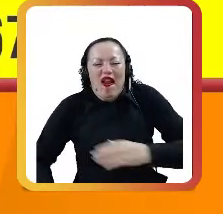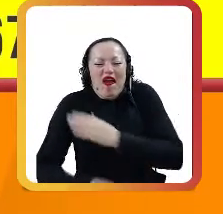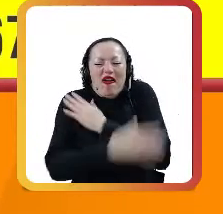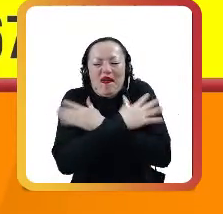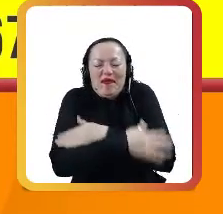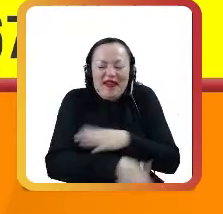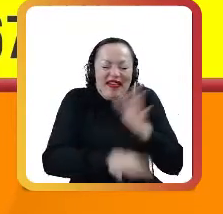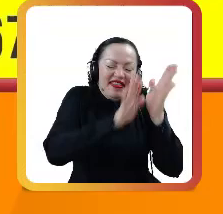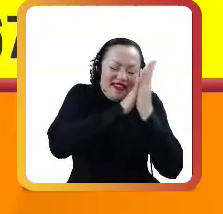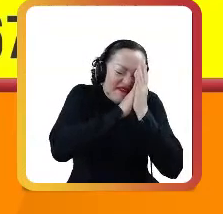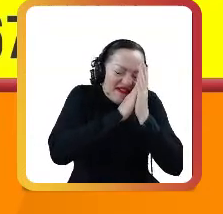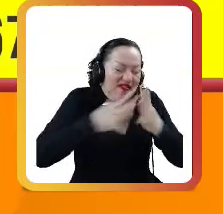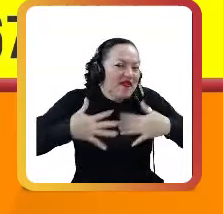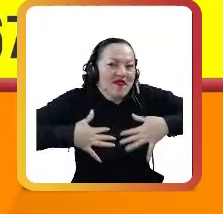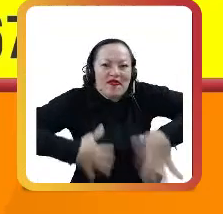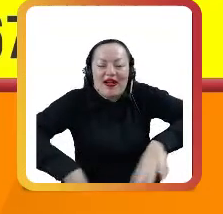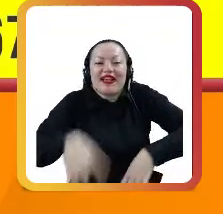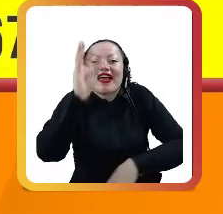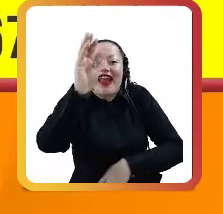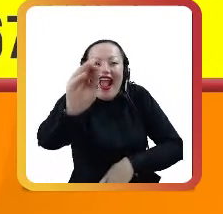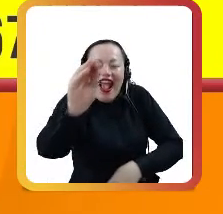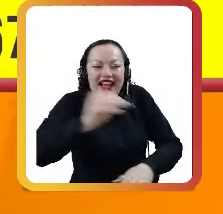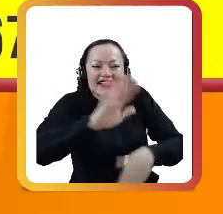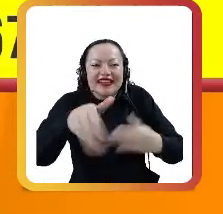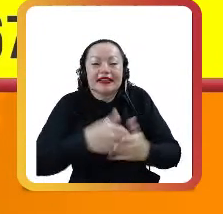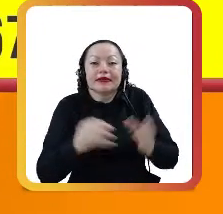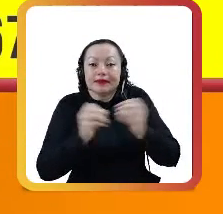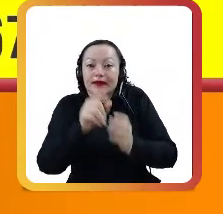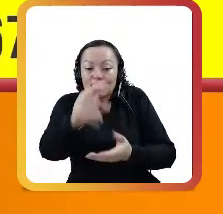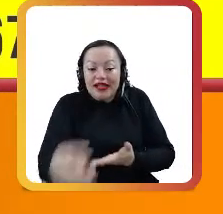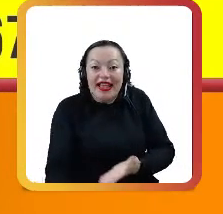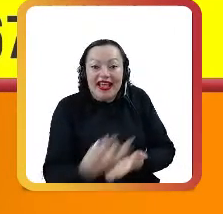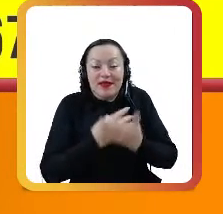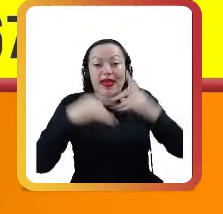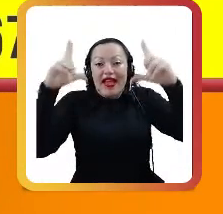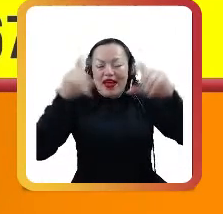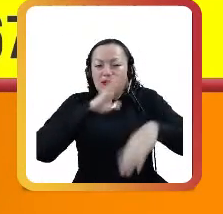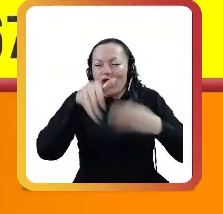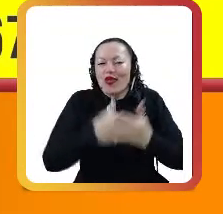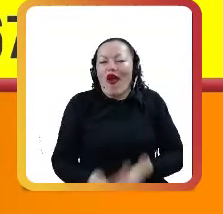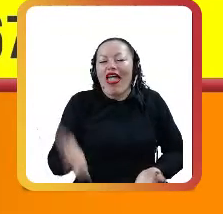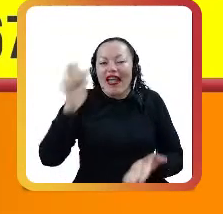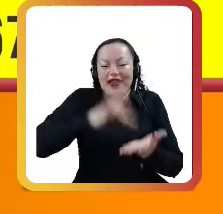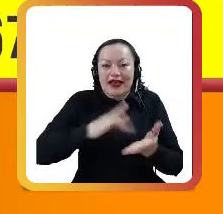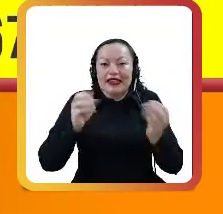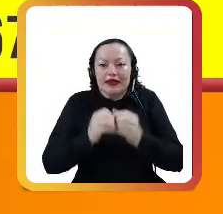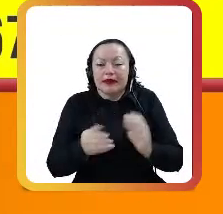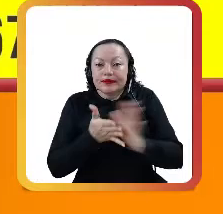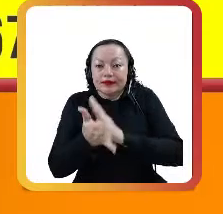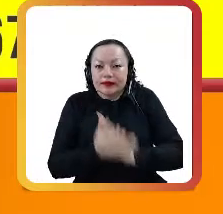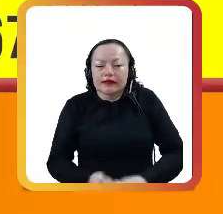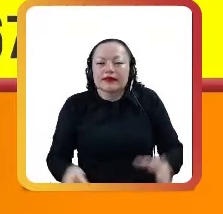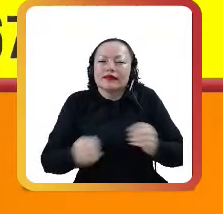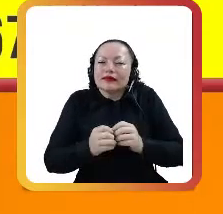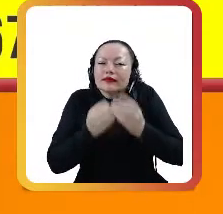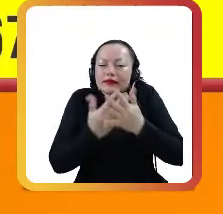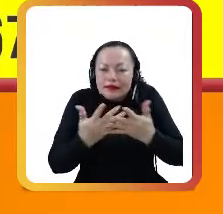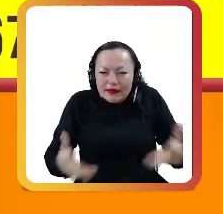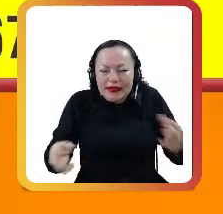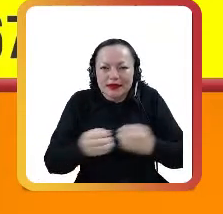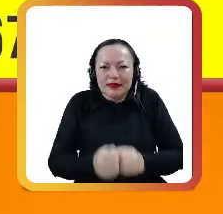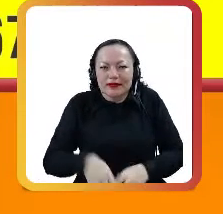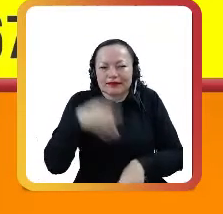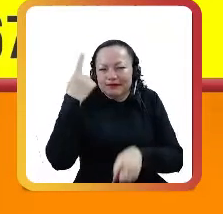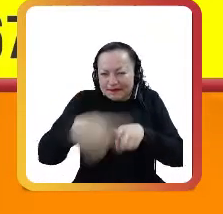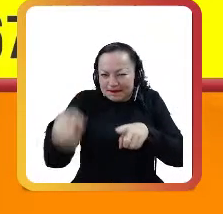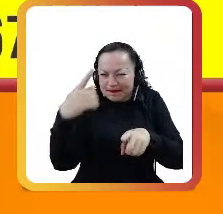arreglado o arreglada, no importa. No hay ningún problema. Entonces, envíen la fotico para que puedan participar y llevan detallitos, accesorios de